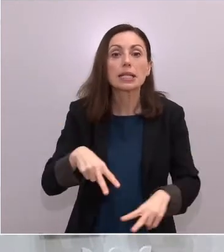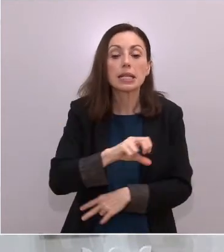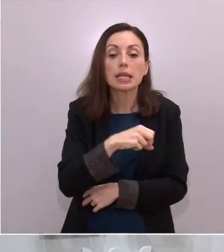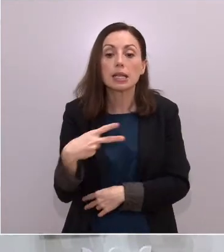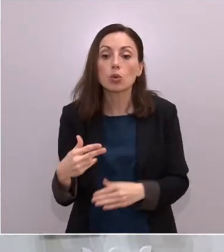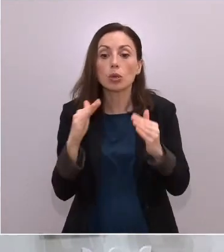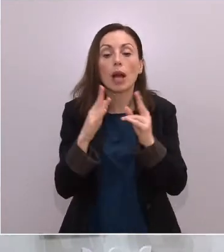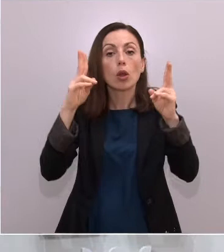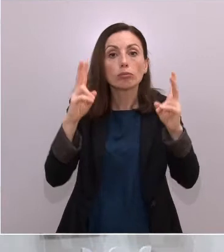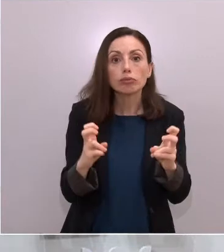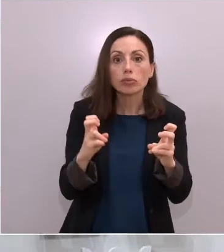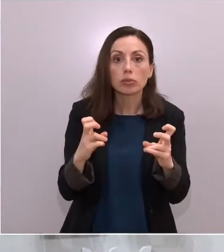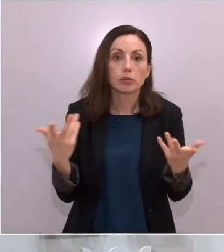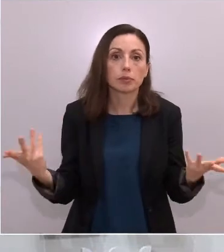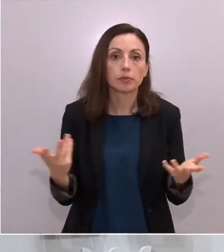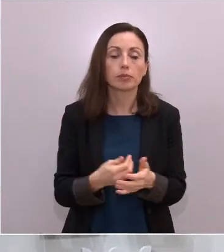confinamiento de la actividad esencial.